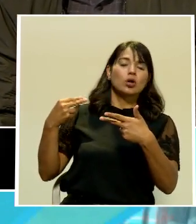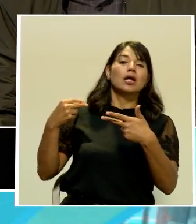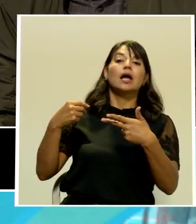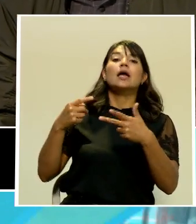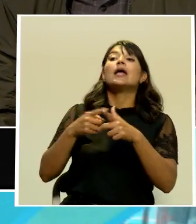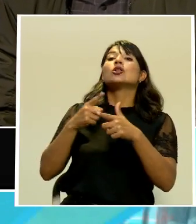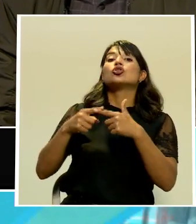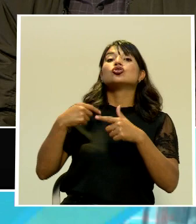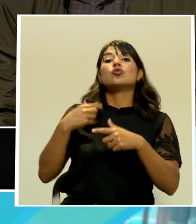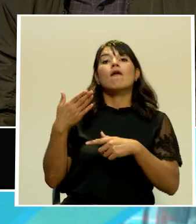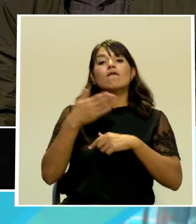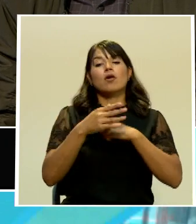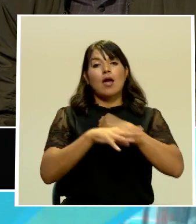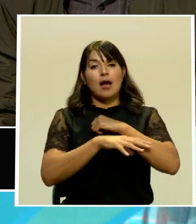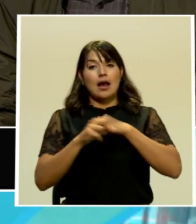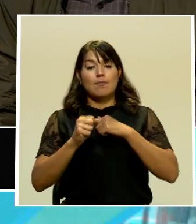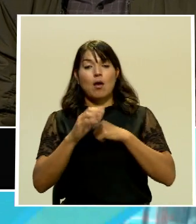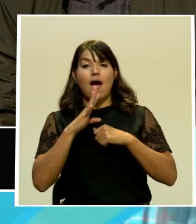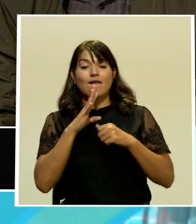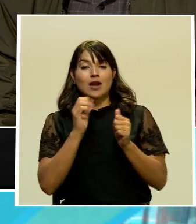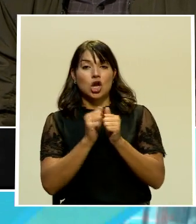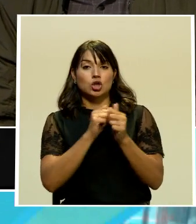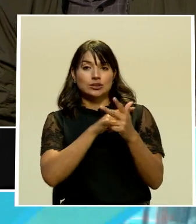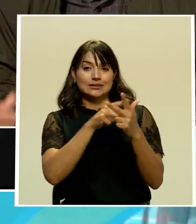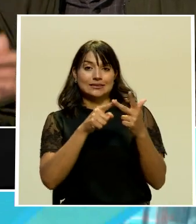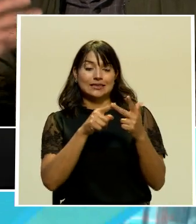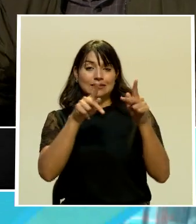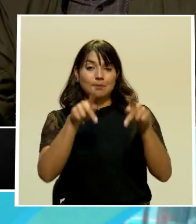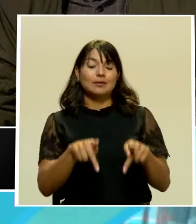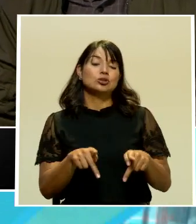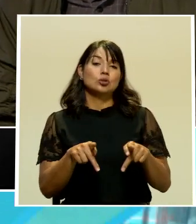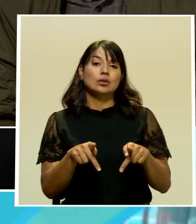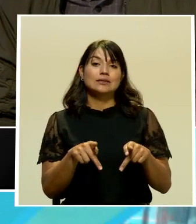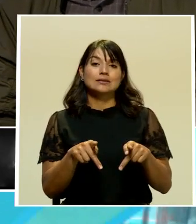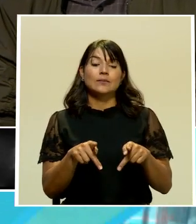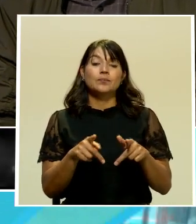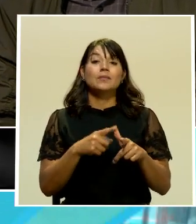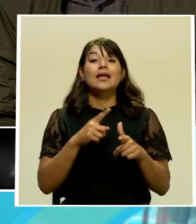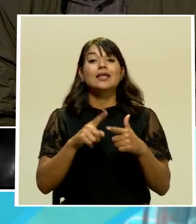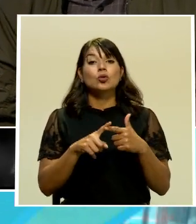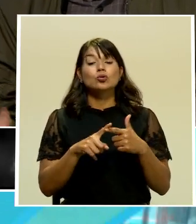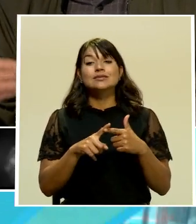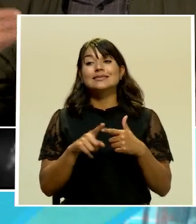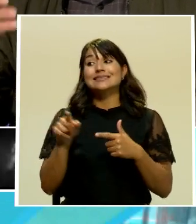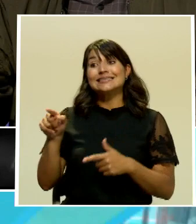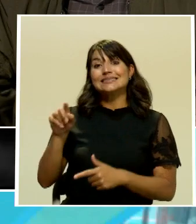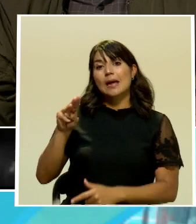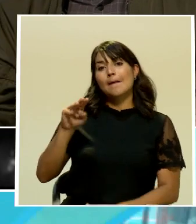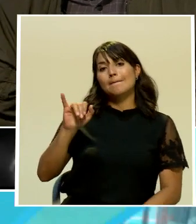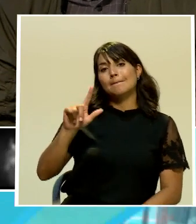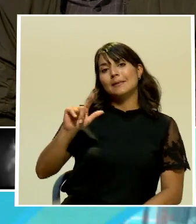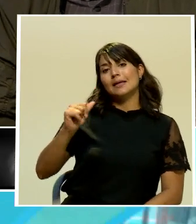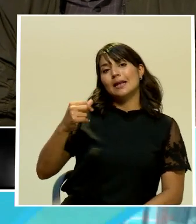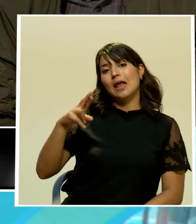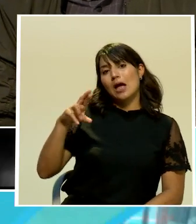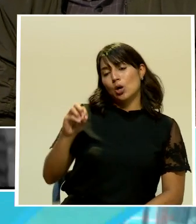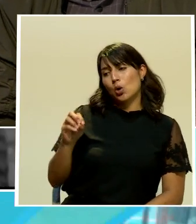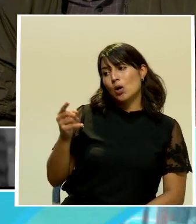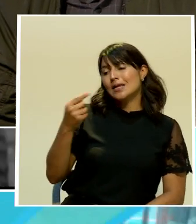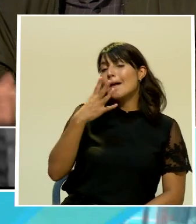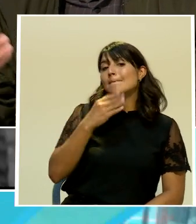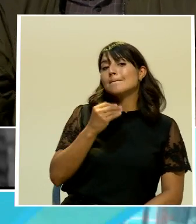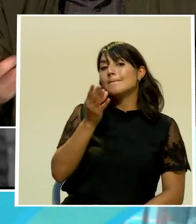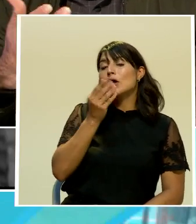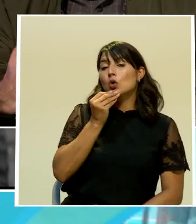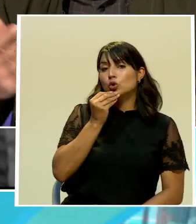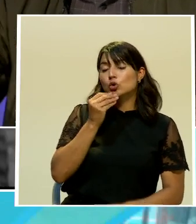3 personas y en una de las historias que me contaba Milagro me hablaba de todo lo que había vivido en Nicaragua y me